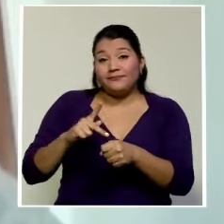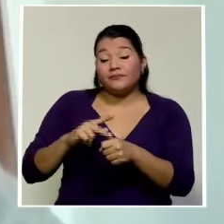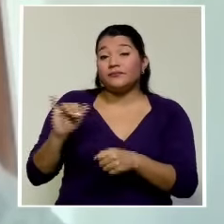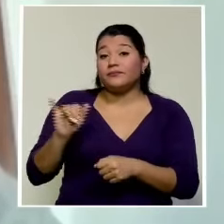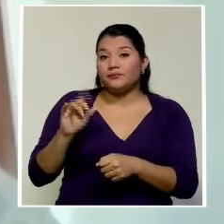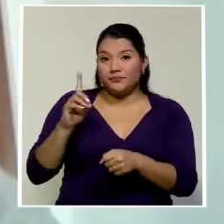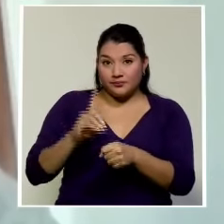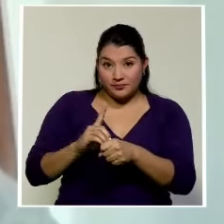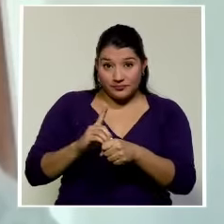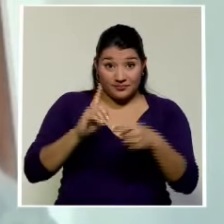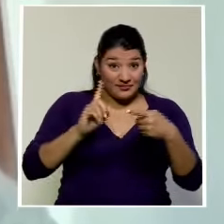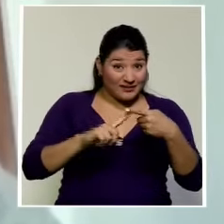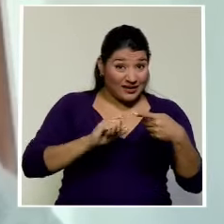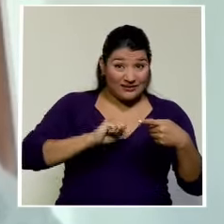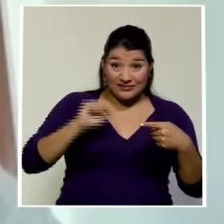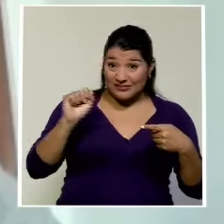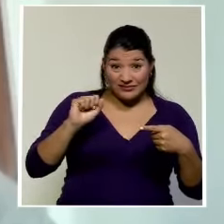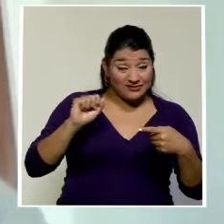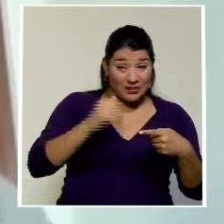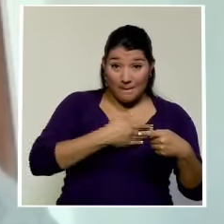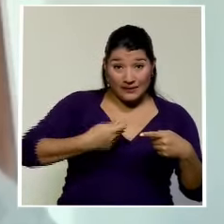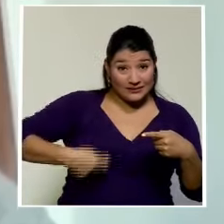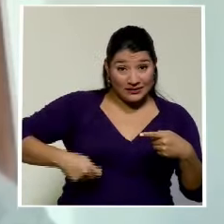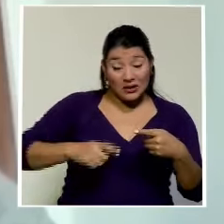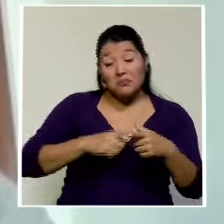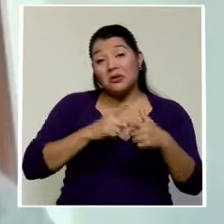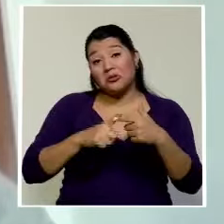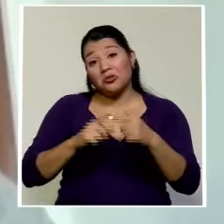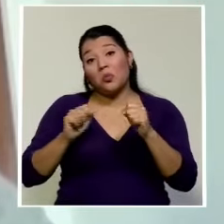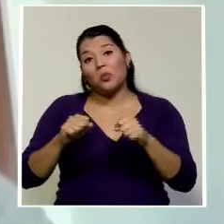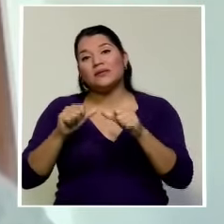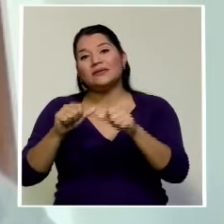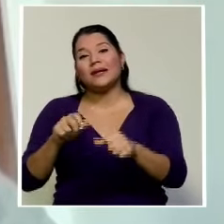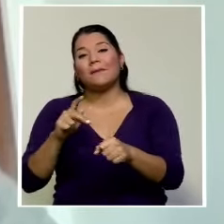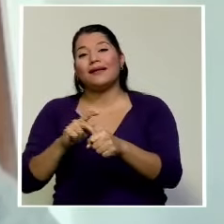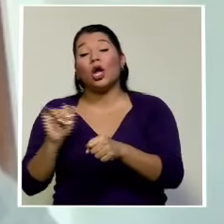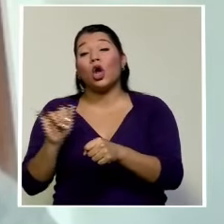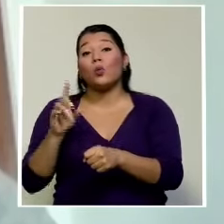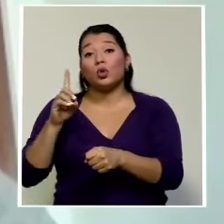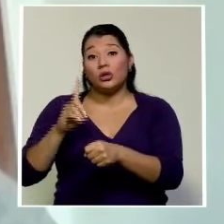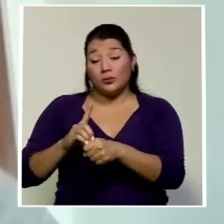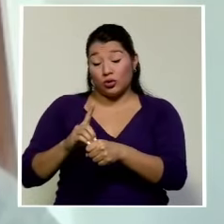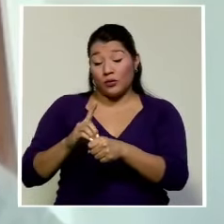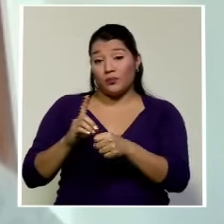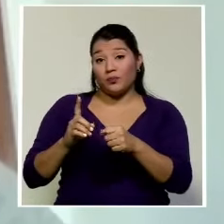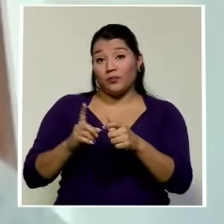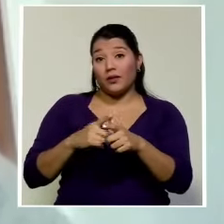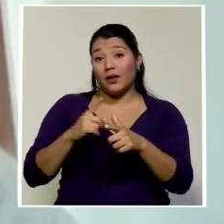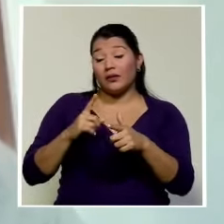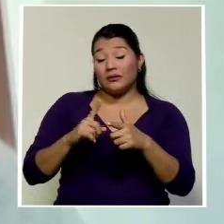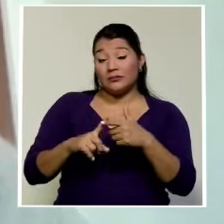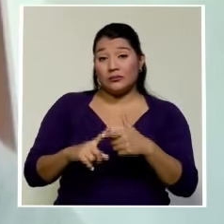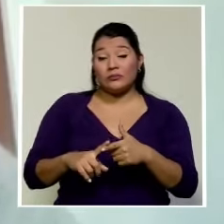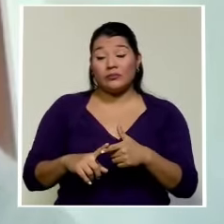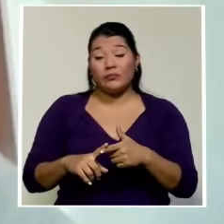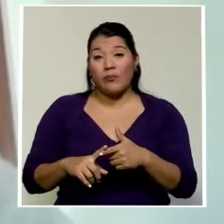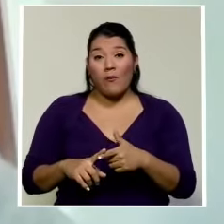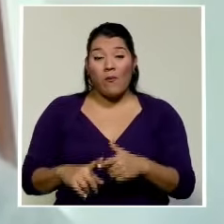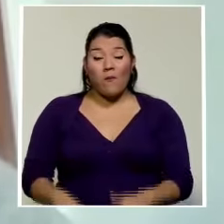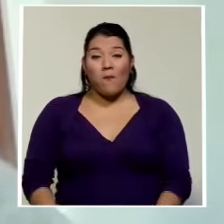Por esa parte es interesante como contrastar lo que se dice en el discurso con lo que uno puede